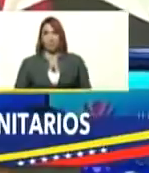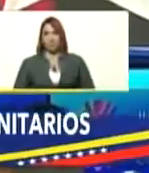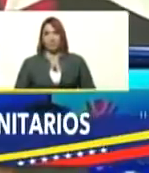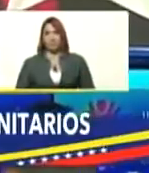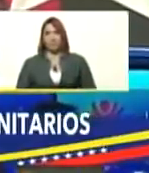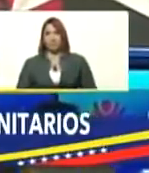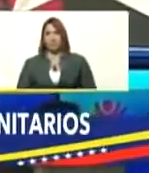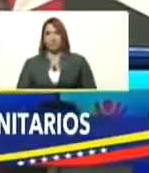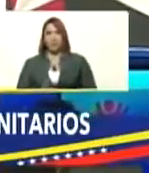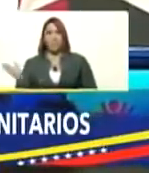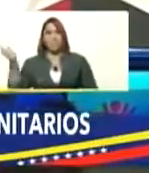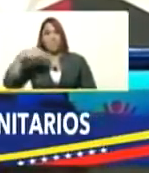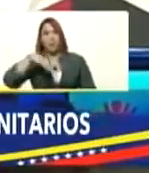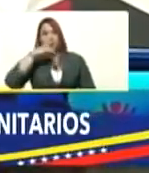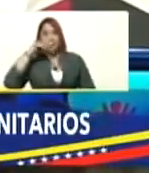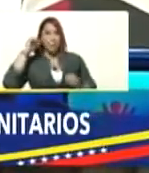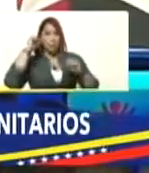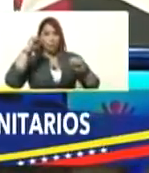Taca, taca, taca.